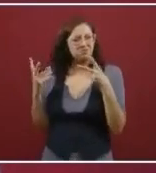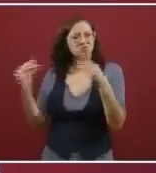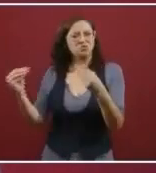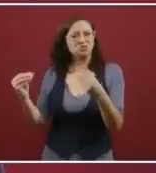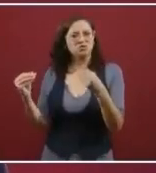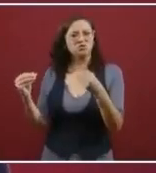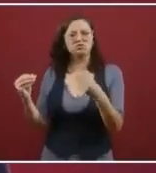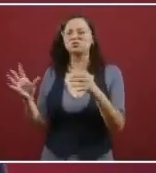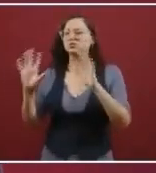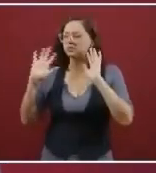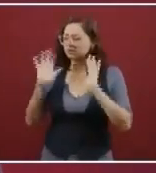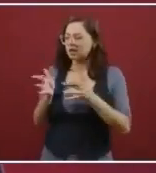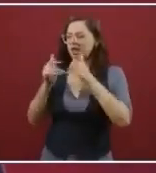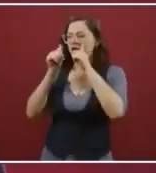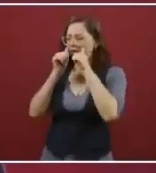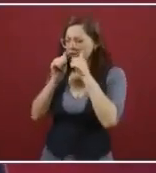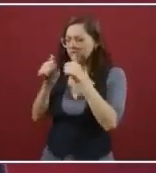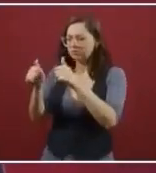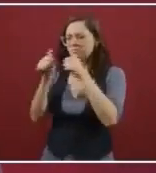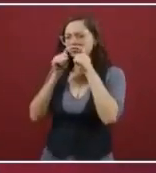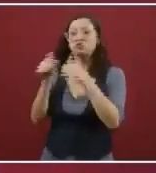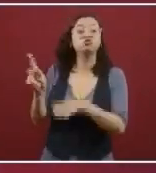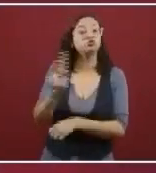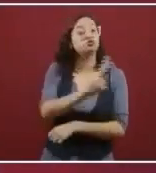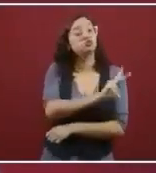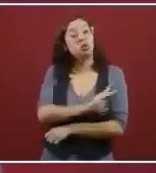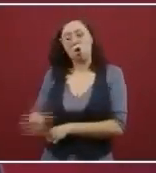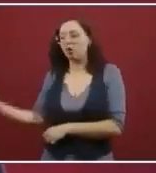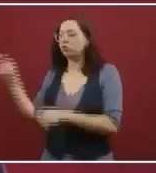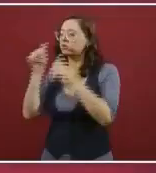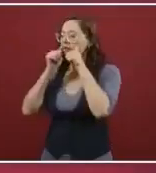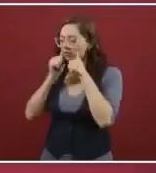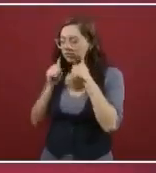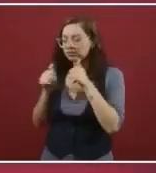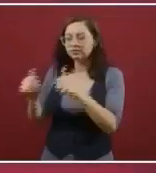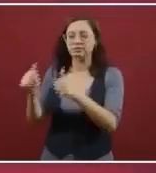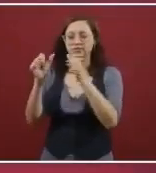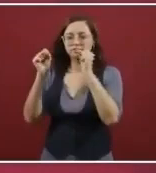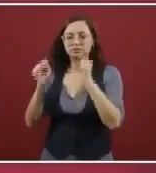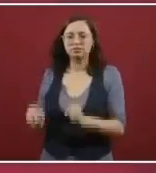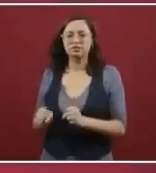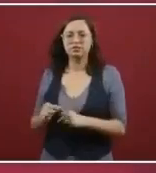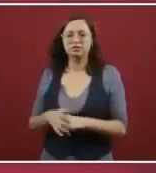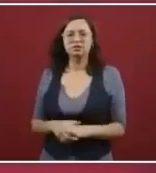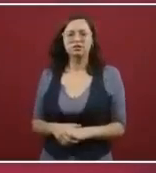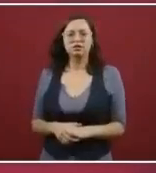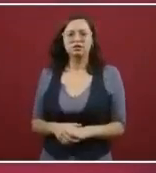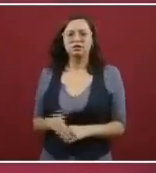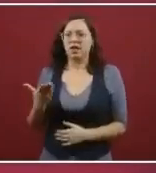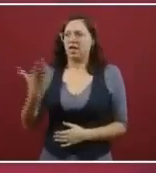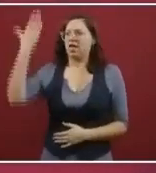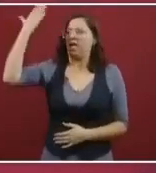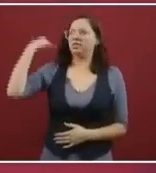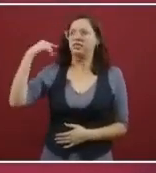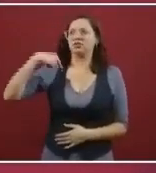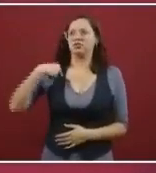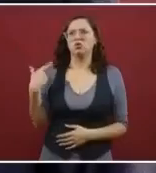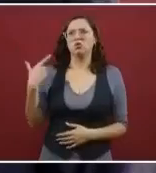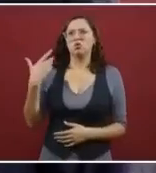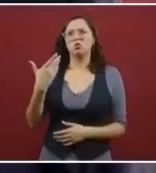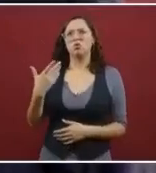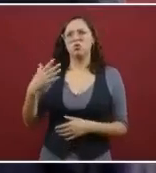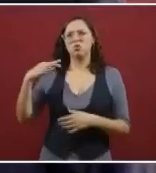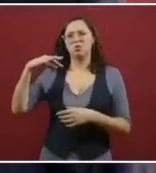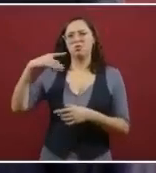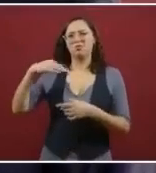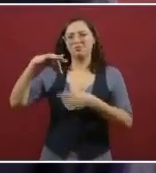siendo atendidos y van a ser atendidos todos. Yo incluso hasta en el debate lo propuse, de